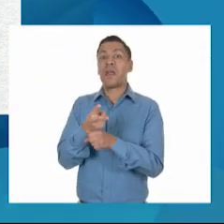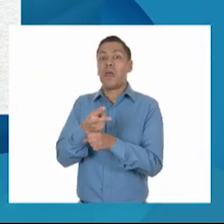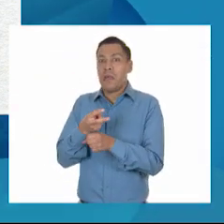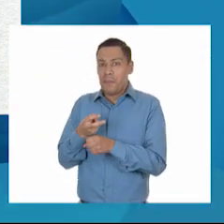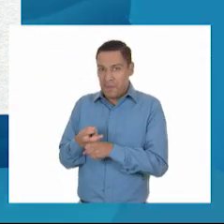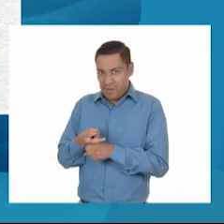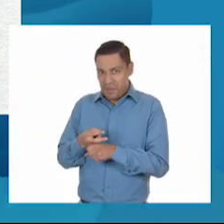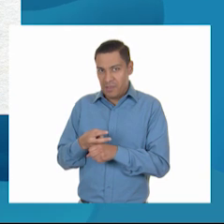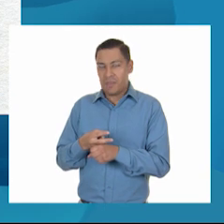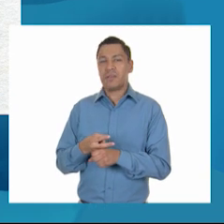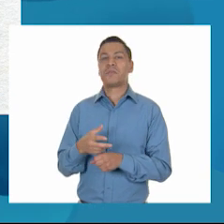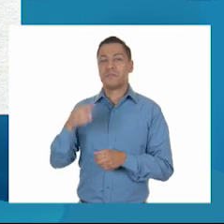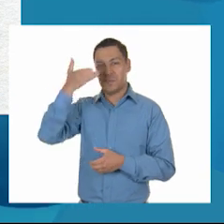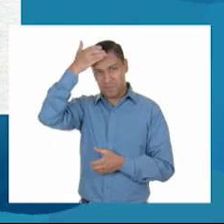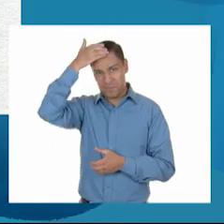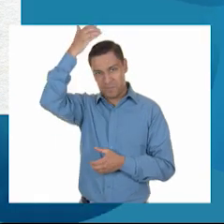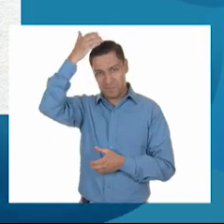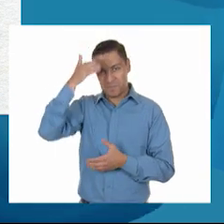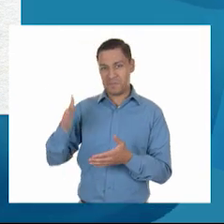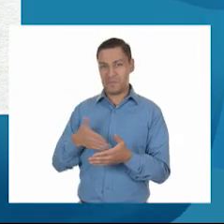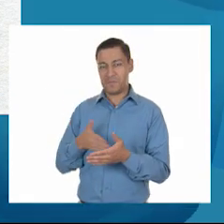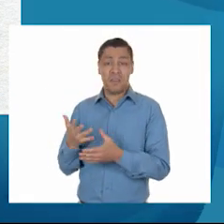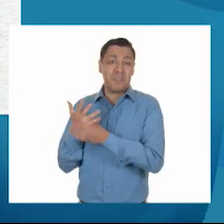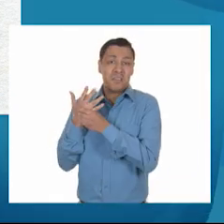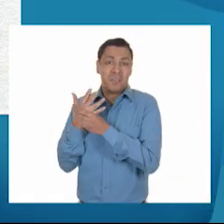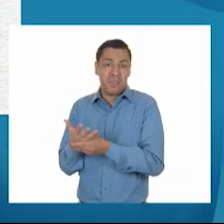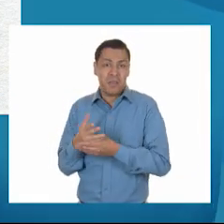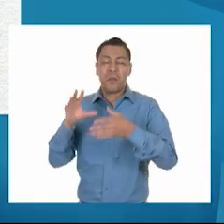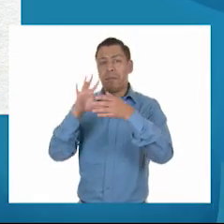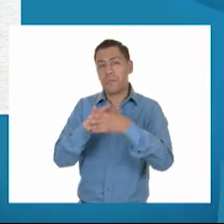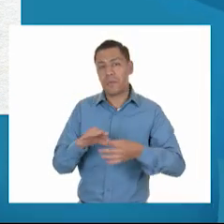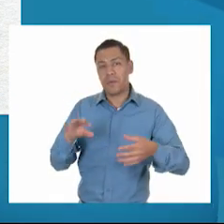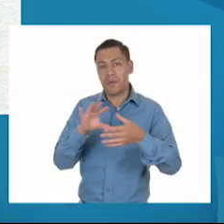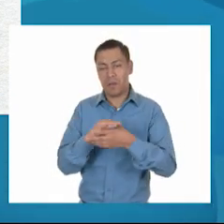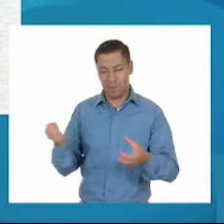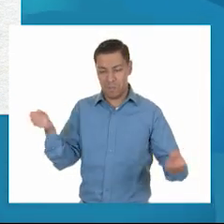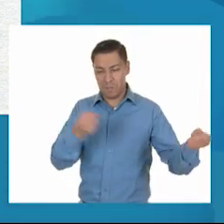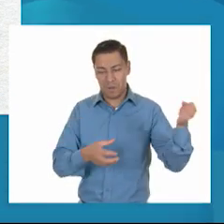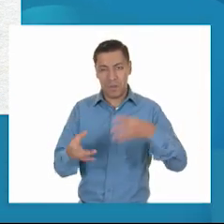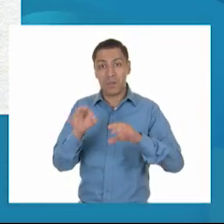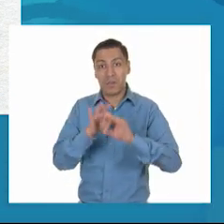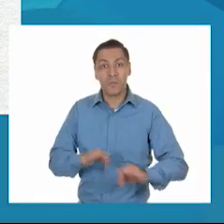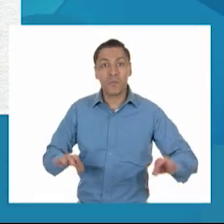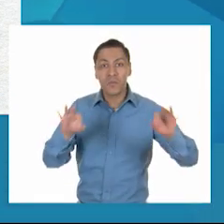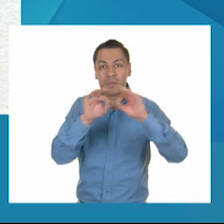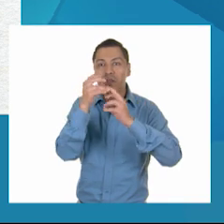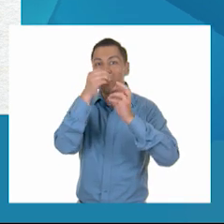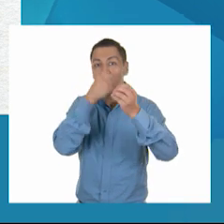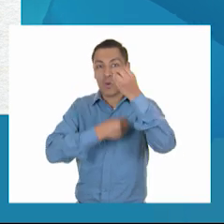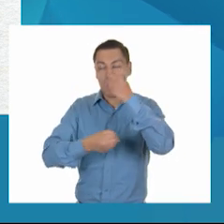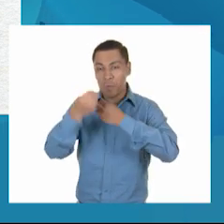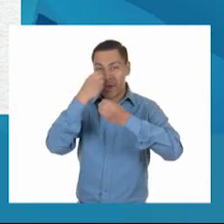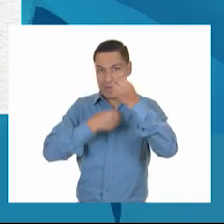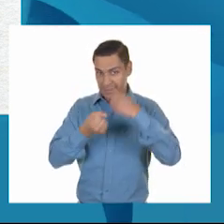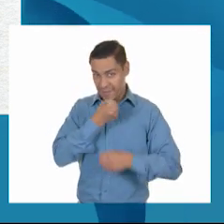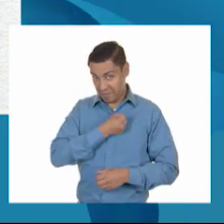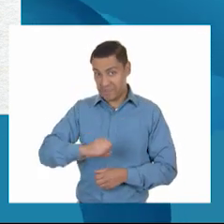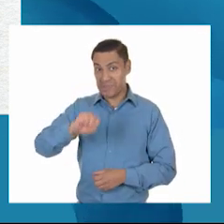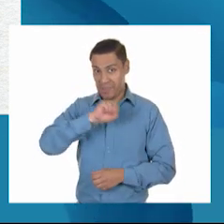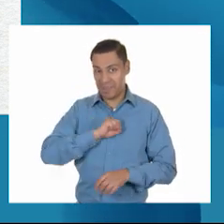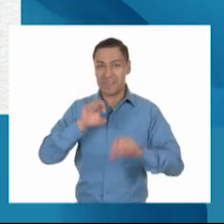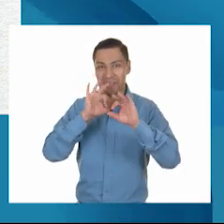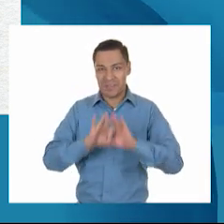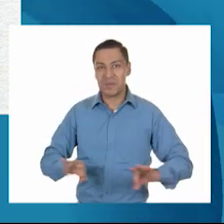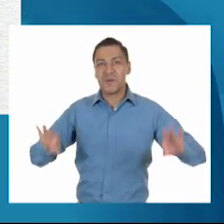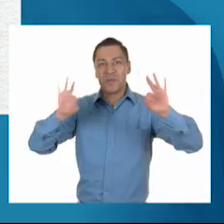cocinero Don Procopio, quien nos habló sobre la importancia de alimentarnos sanamente. Comentaba lo importante